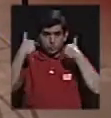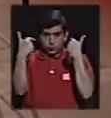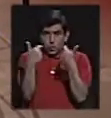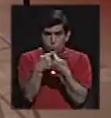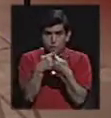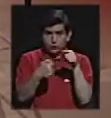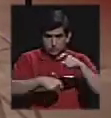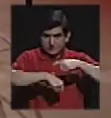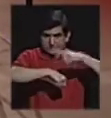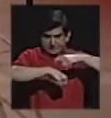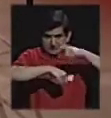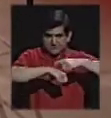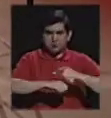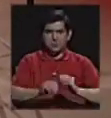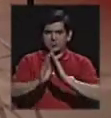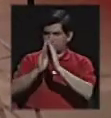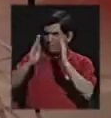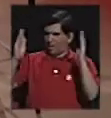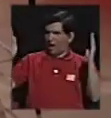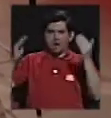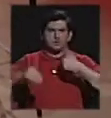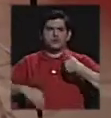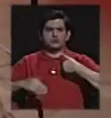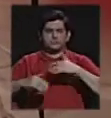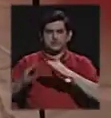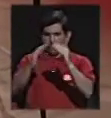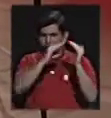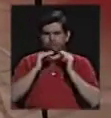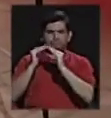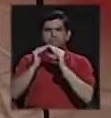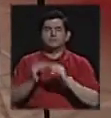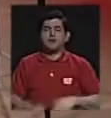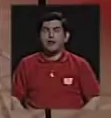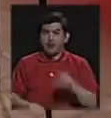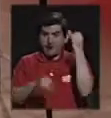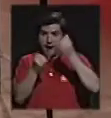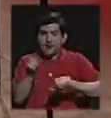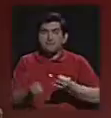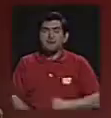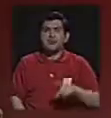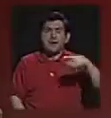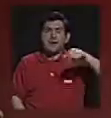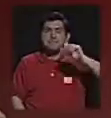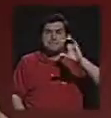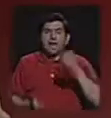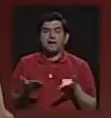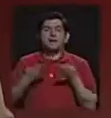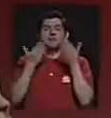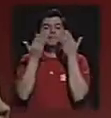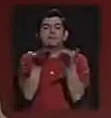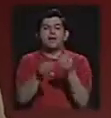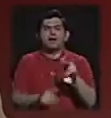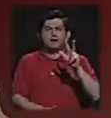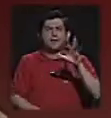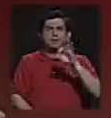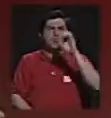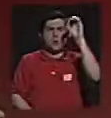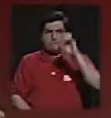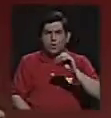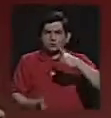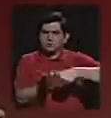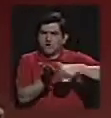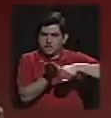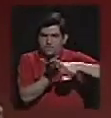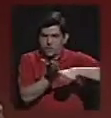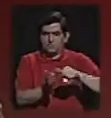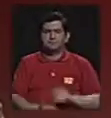sectores amplios de la ciudadanía, terminaron dándole al PAC un 39% de los